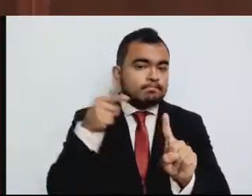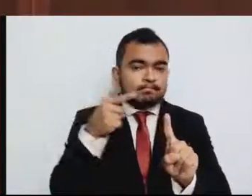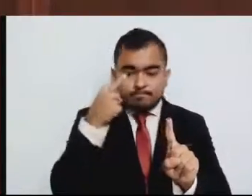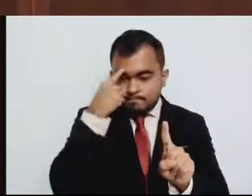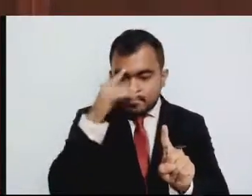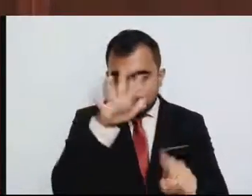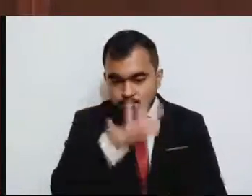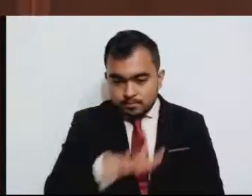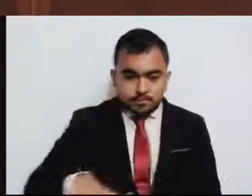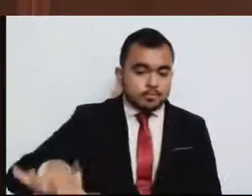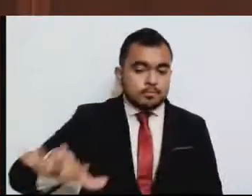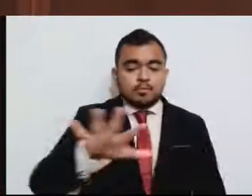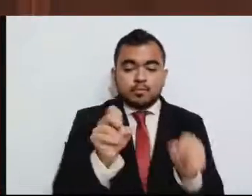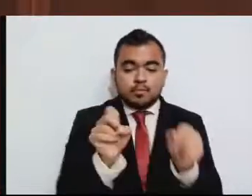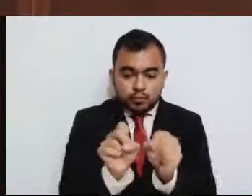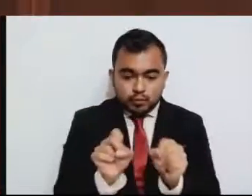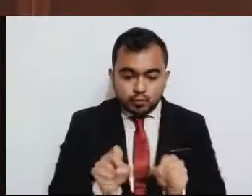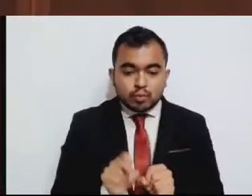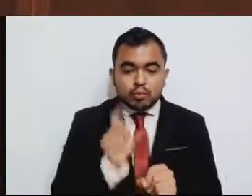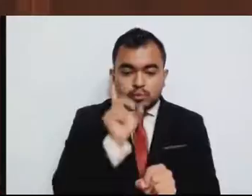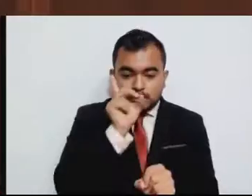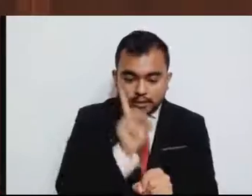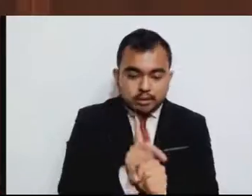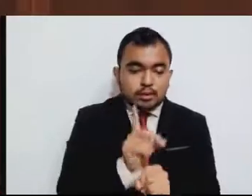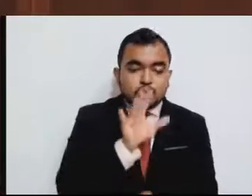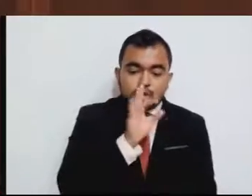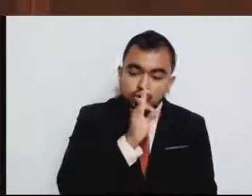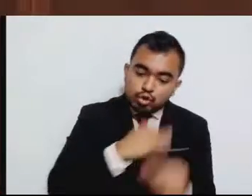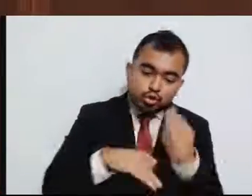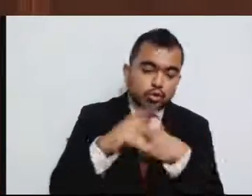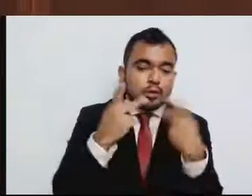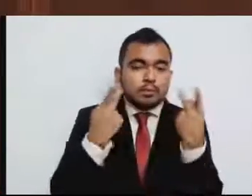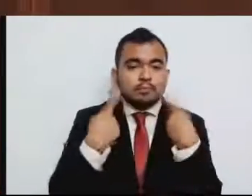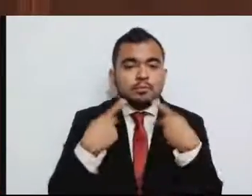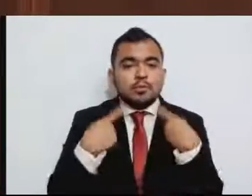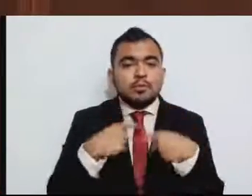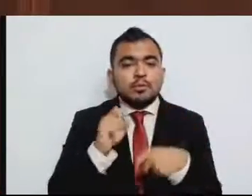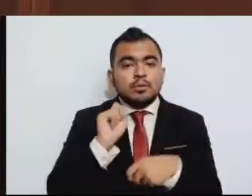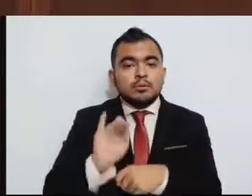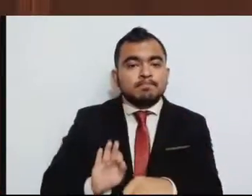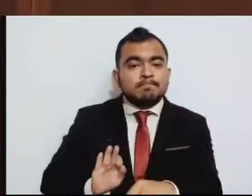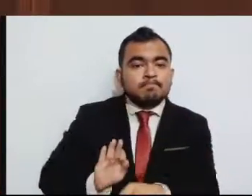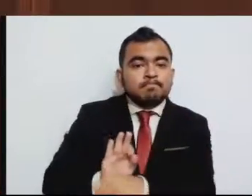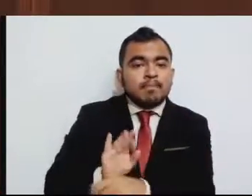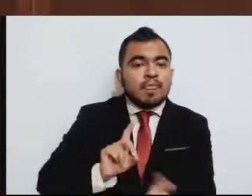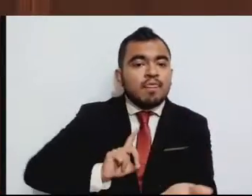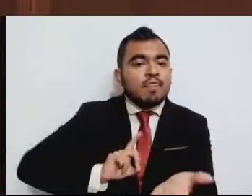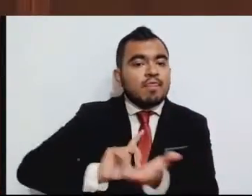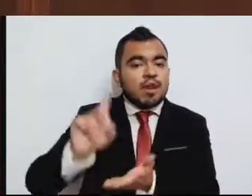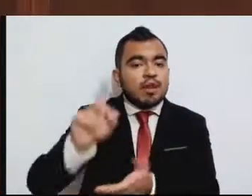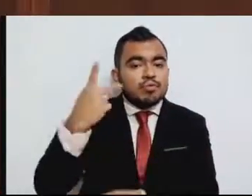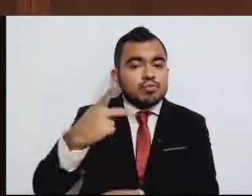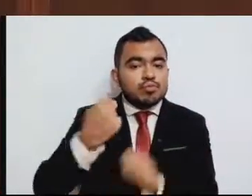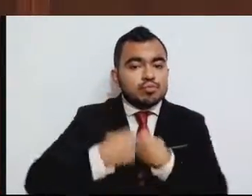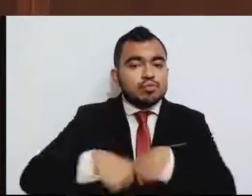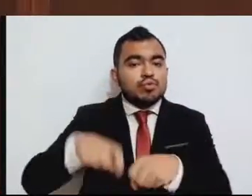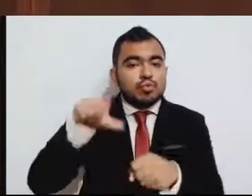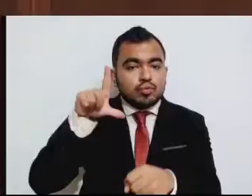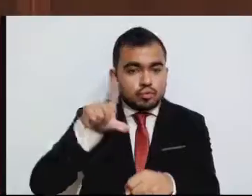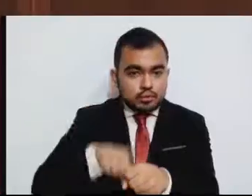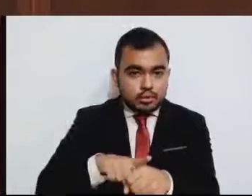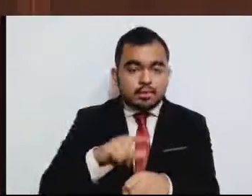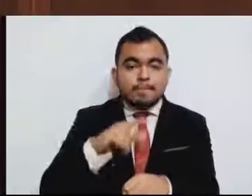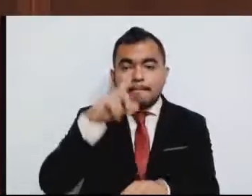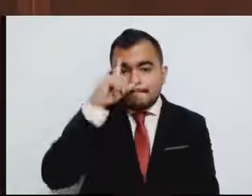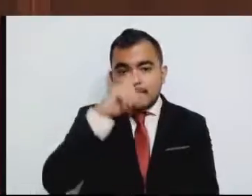en la que todas las personas tengan garantizado el cumplimiento de sus derechos sociales y gozar así de una